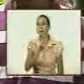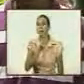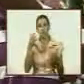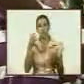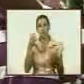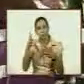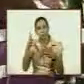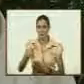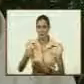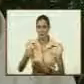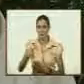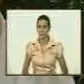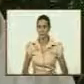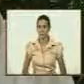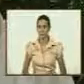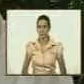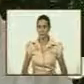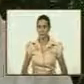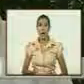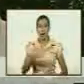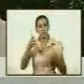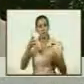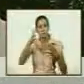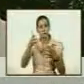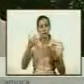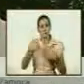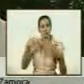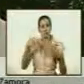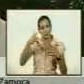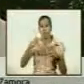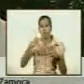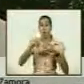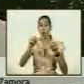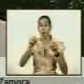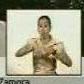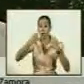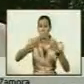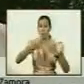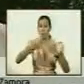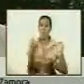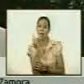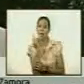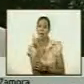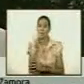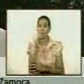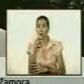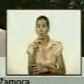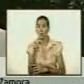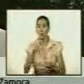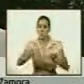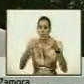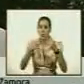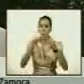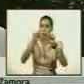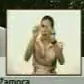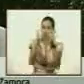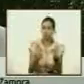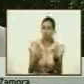un visitante. Tenemos orientación, que no rompan las matas, que no dañen los monumentos,